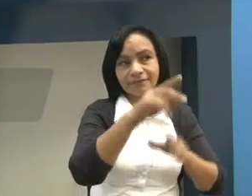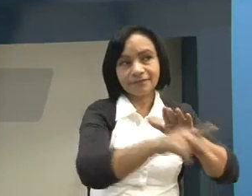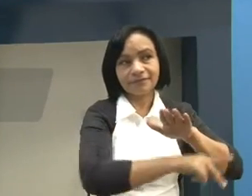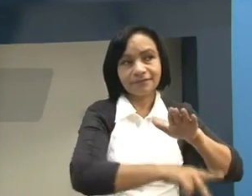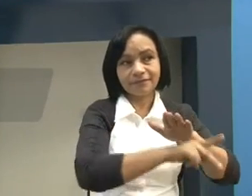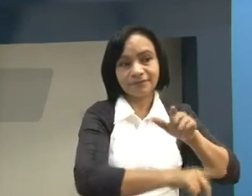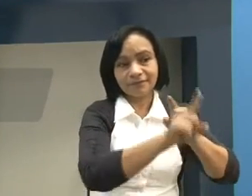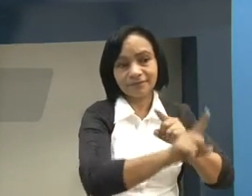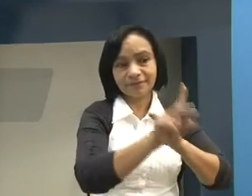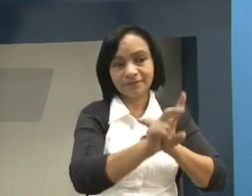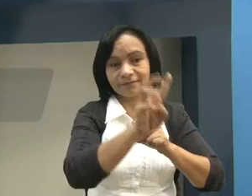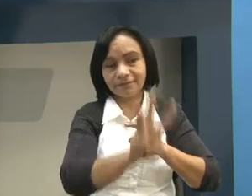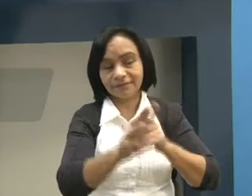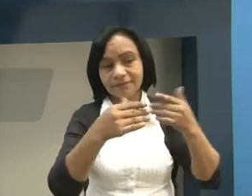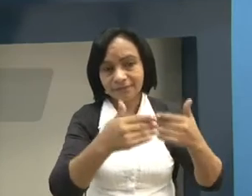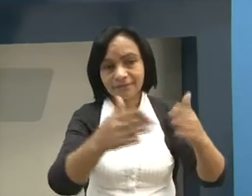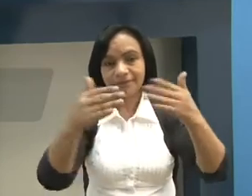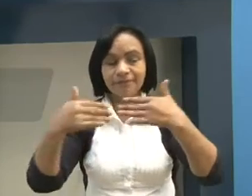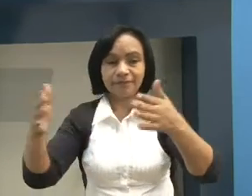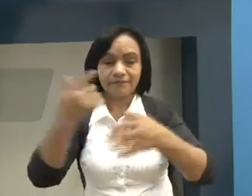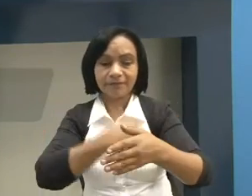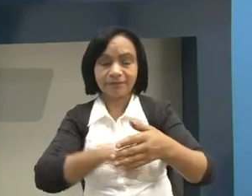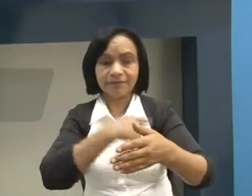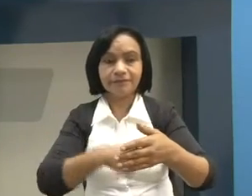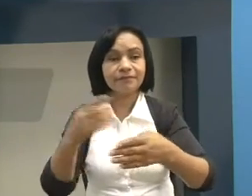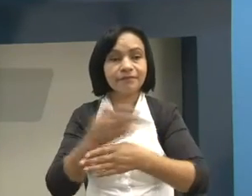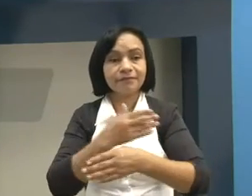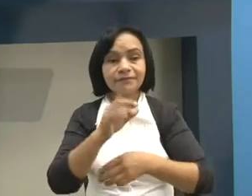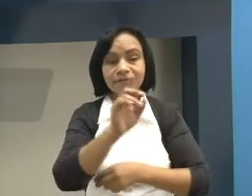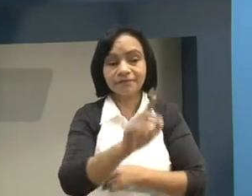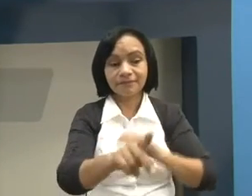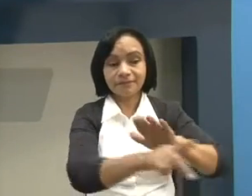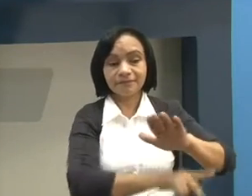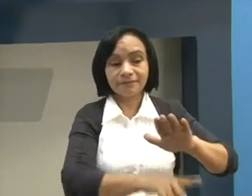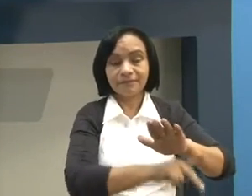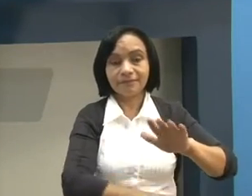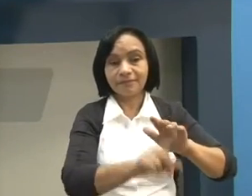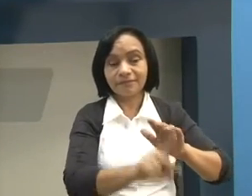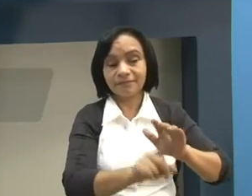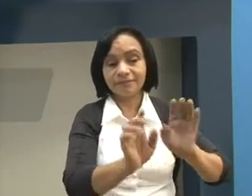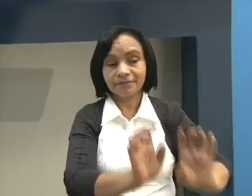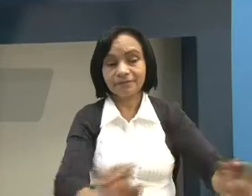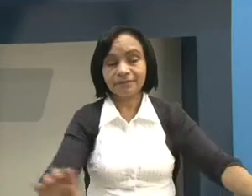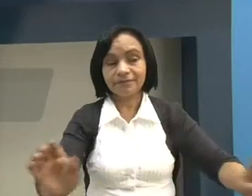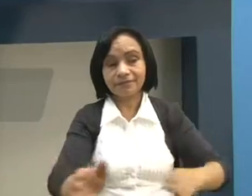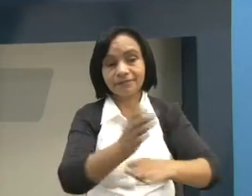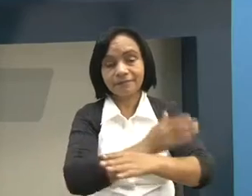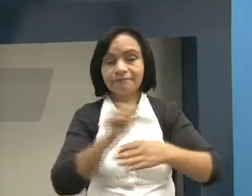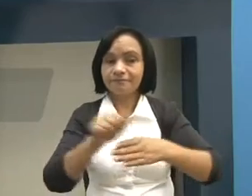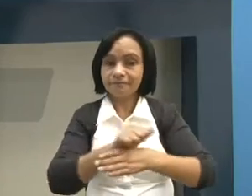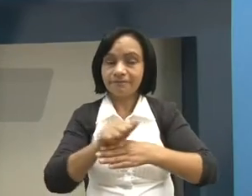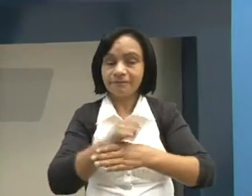mejorando, se ha ido aperturando en las diferentes escuelas públicas el nivel de preescolar para que todos esos niños y niñas lleguen mejor preparados